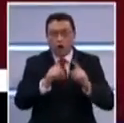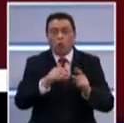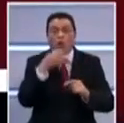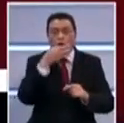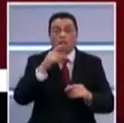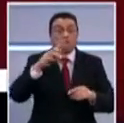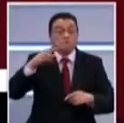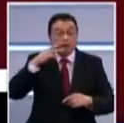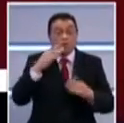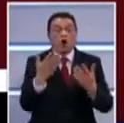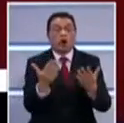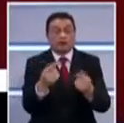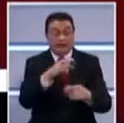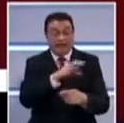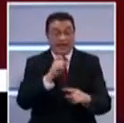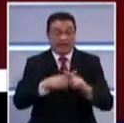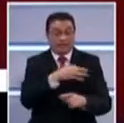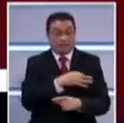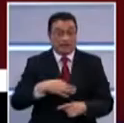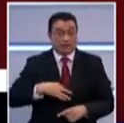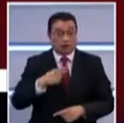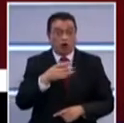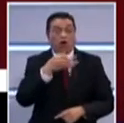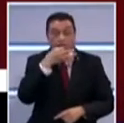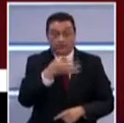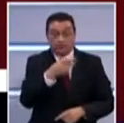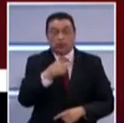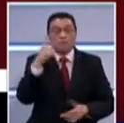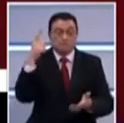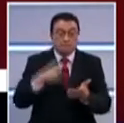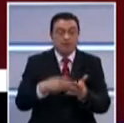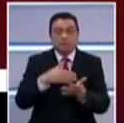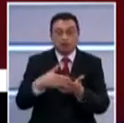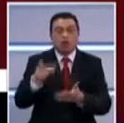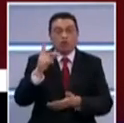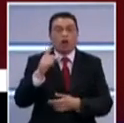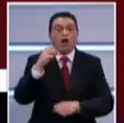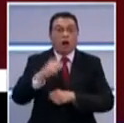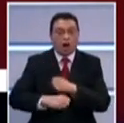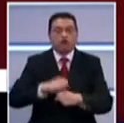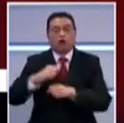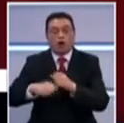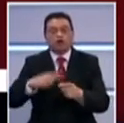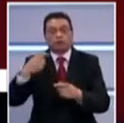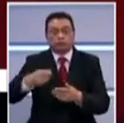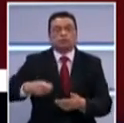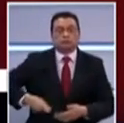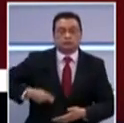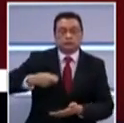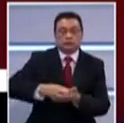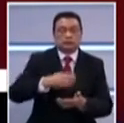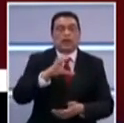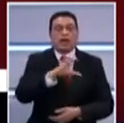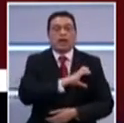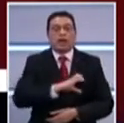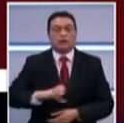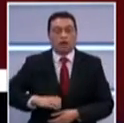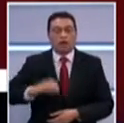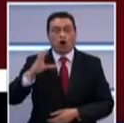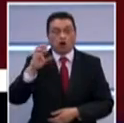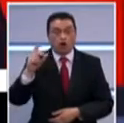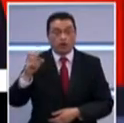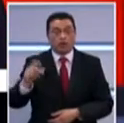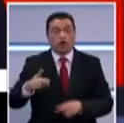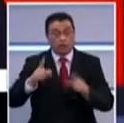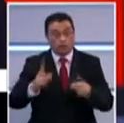necesitaba es que nuestro hungría es mil millones de dólares todos los años por lo bajo que aportar el estado a codelco lo va a ser